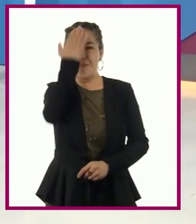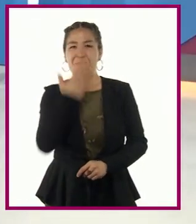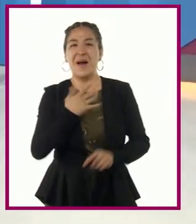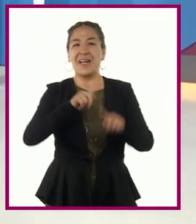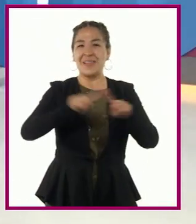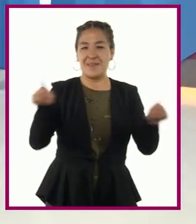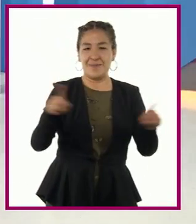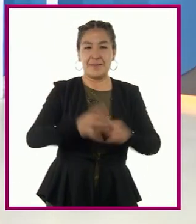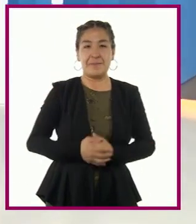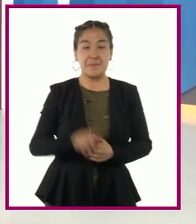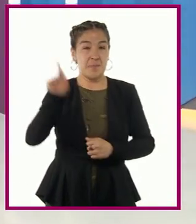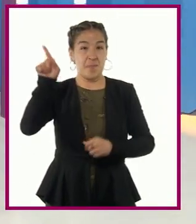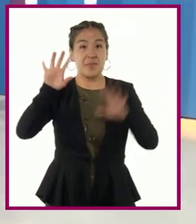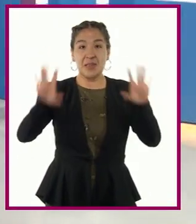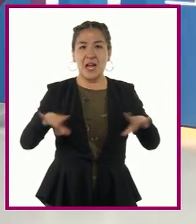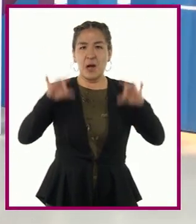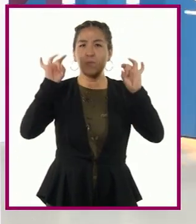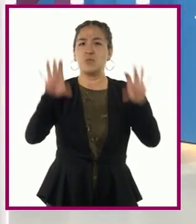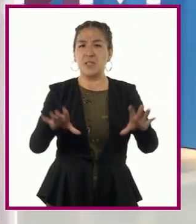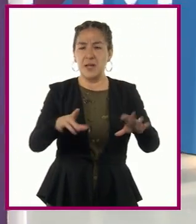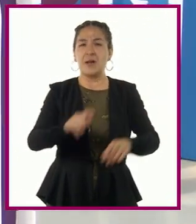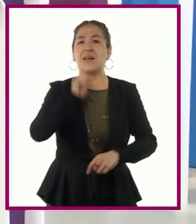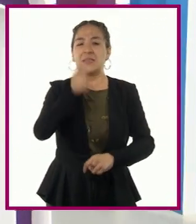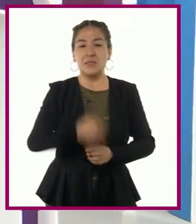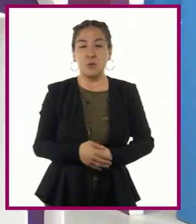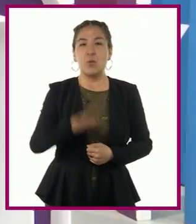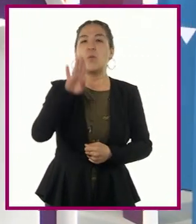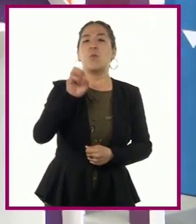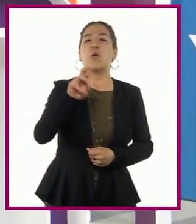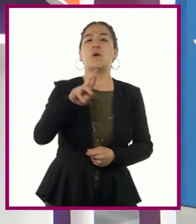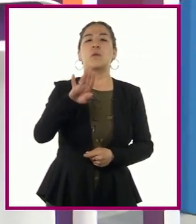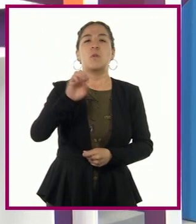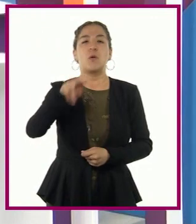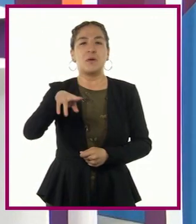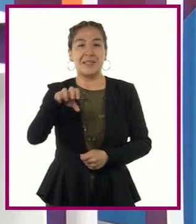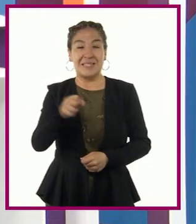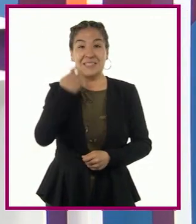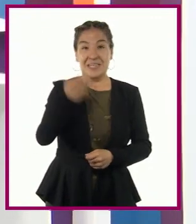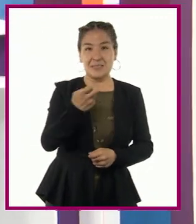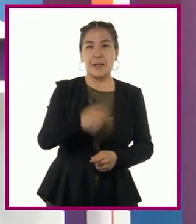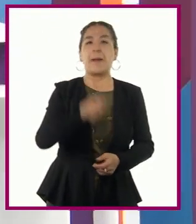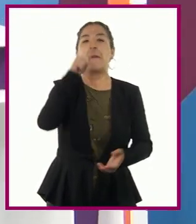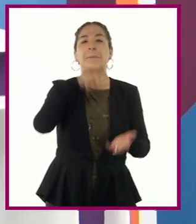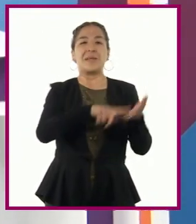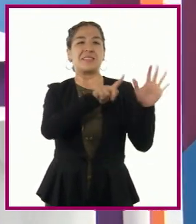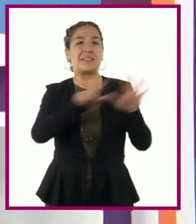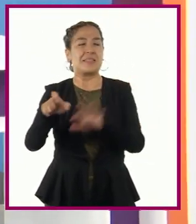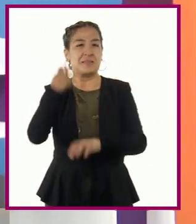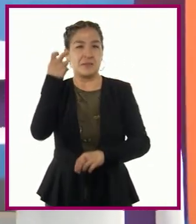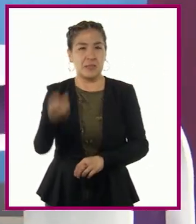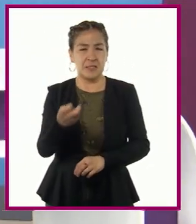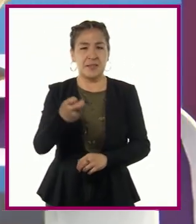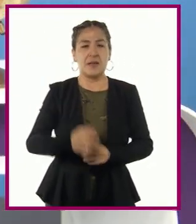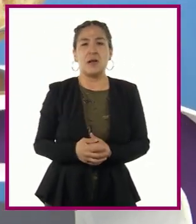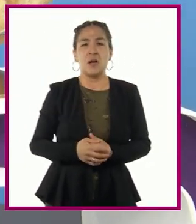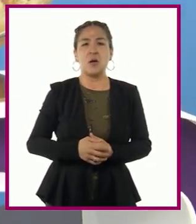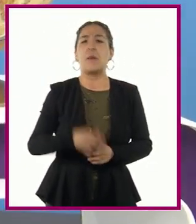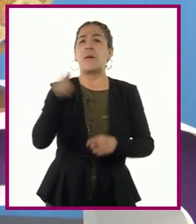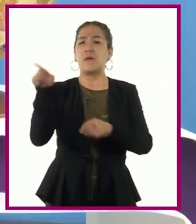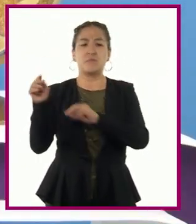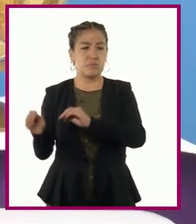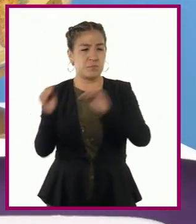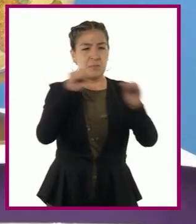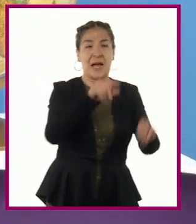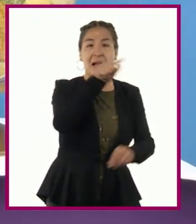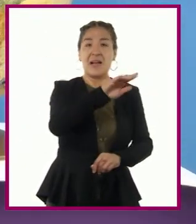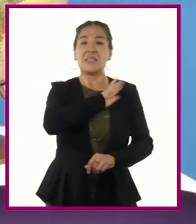A los Austrias sucedieron los Borbones en 1700. Estos llevaron a España